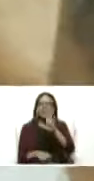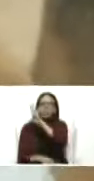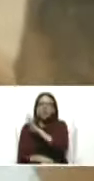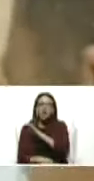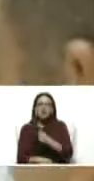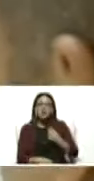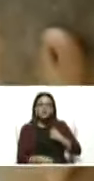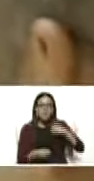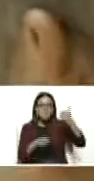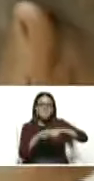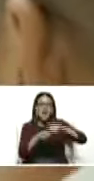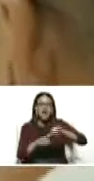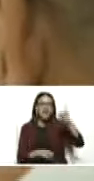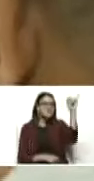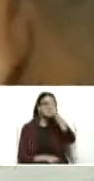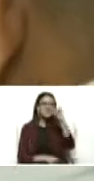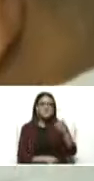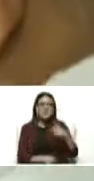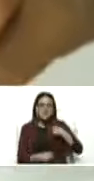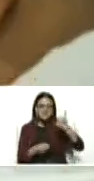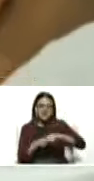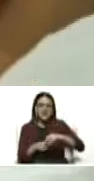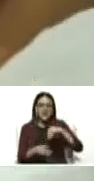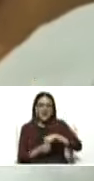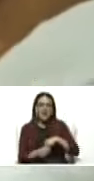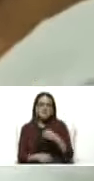Maracaibo, mi abrazo a Maracaibo, al Zulia.